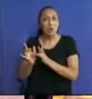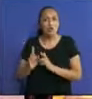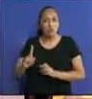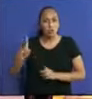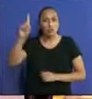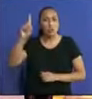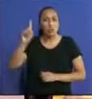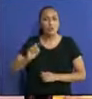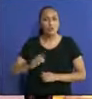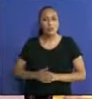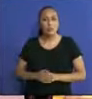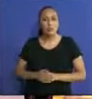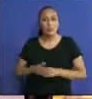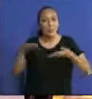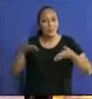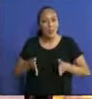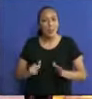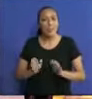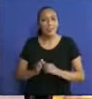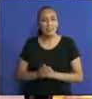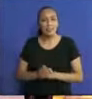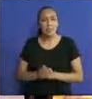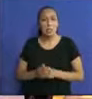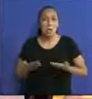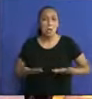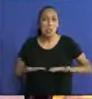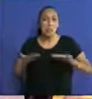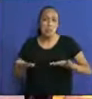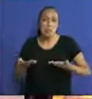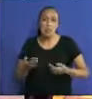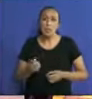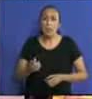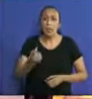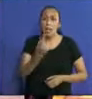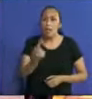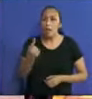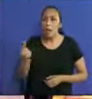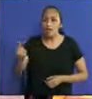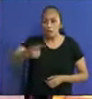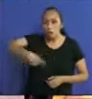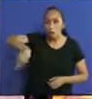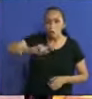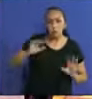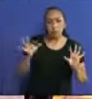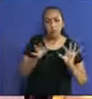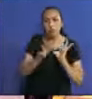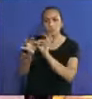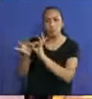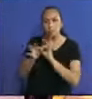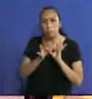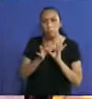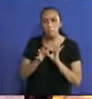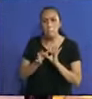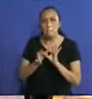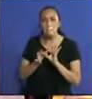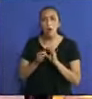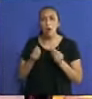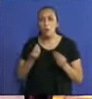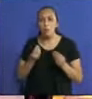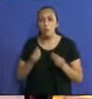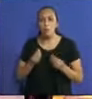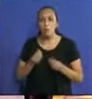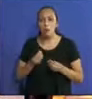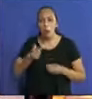a cada uno para que tengamos una relación distinta, es decir, más humana con este Dios